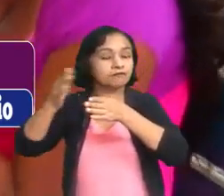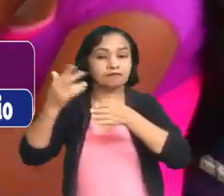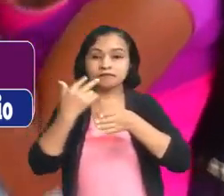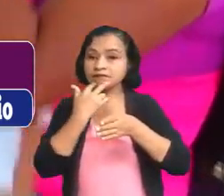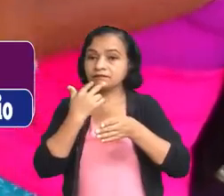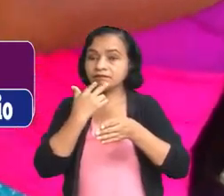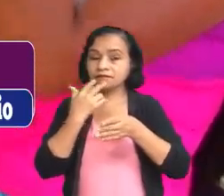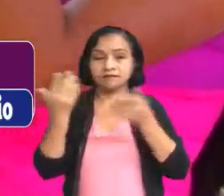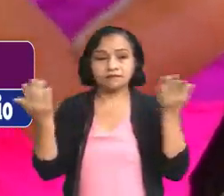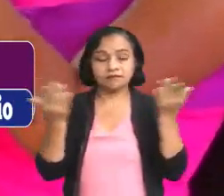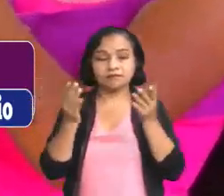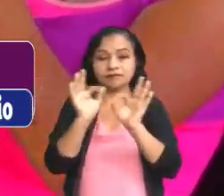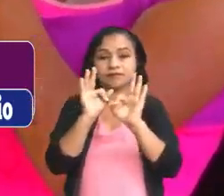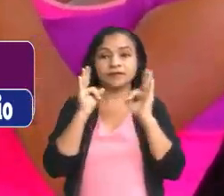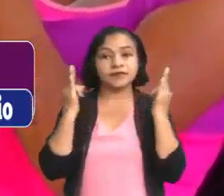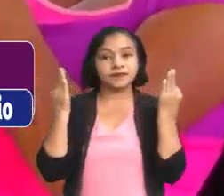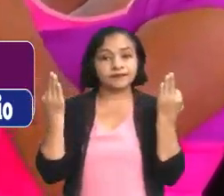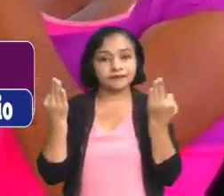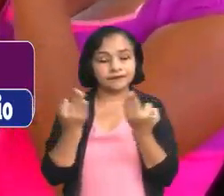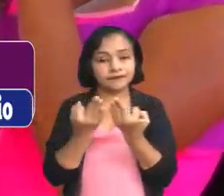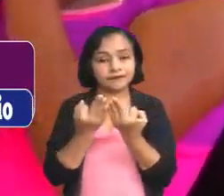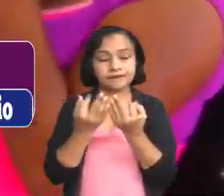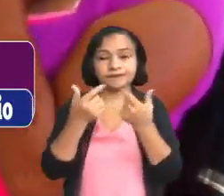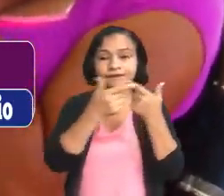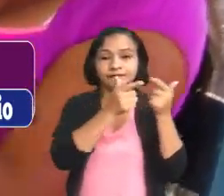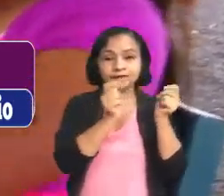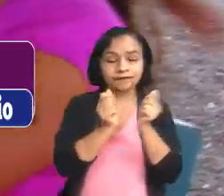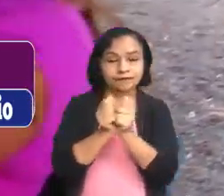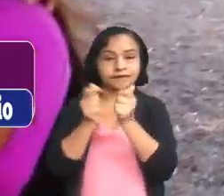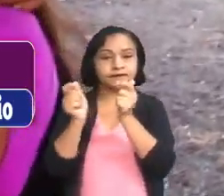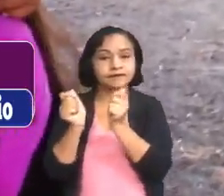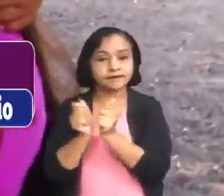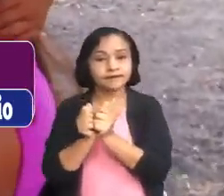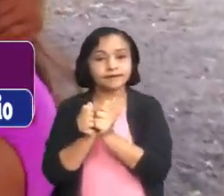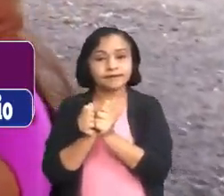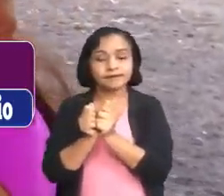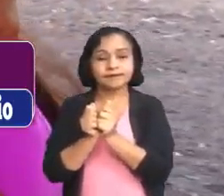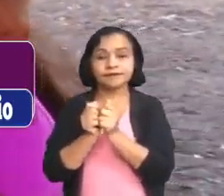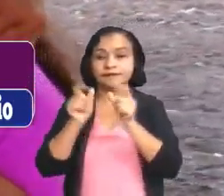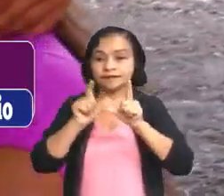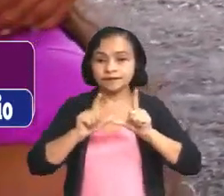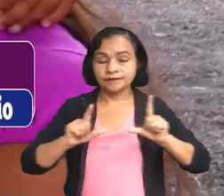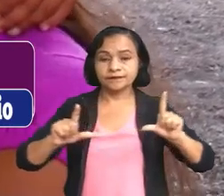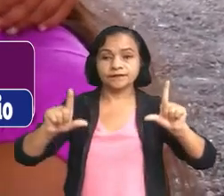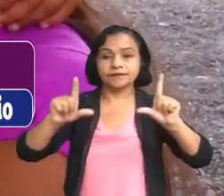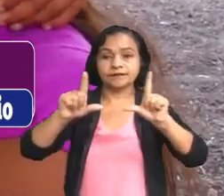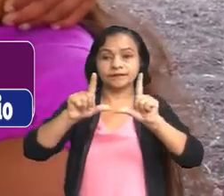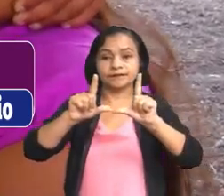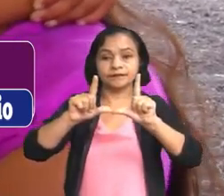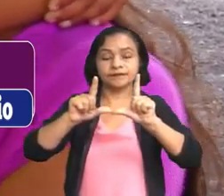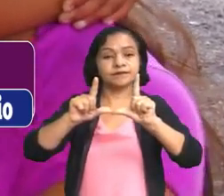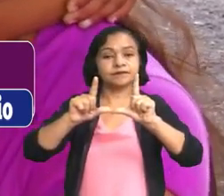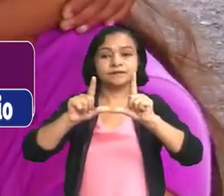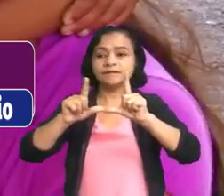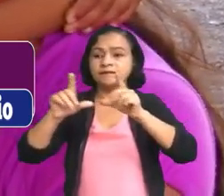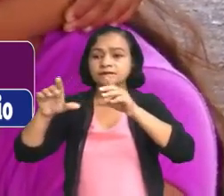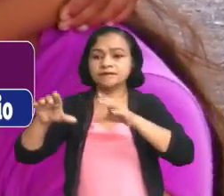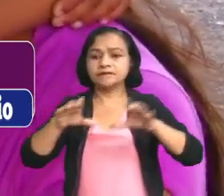hablando de las familias en su conjunto, estamos hablando creación de espacios para la recreación. Claro, de creaciones de